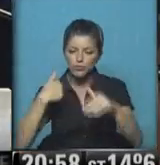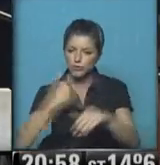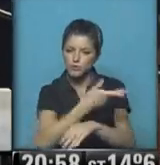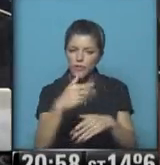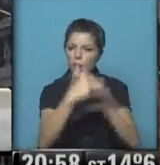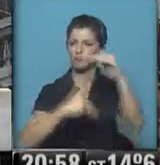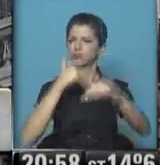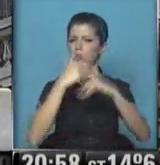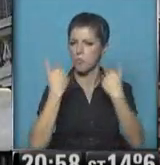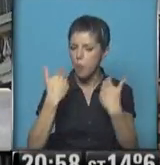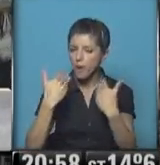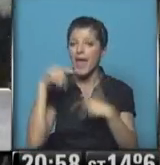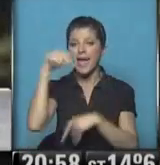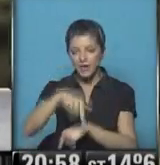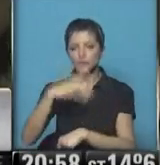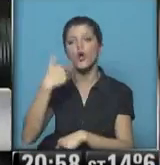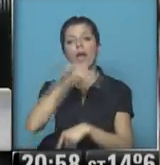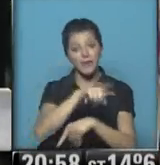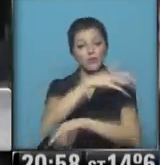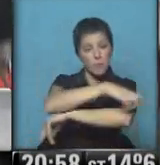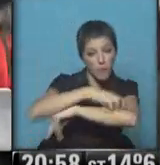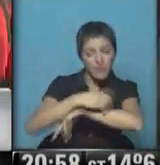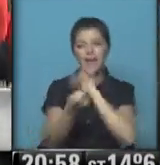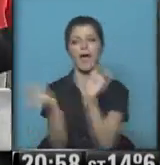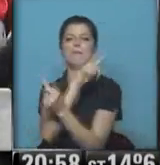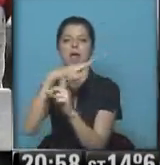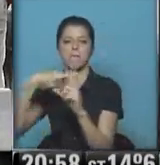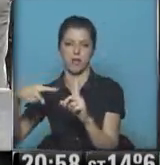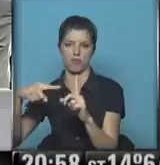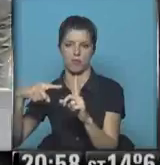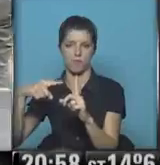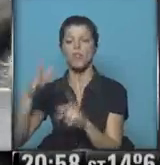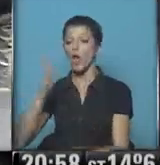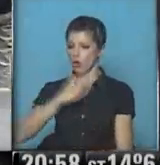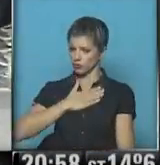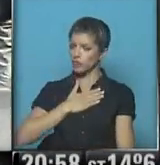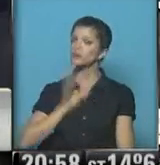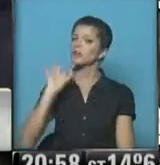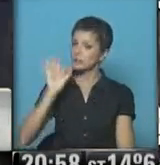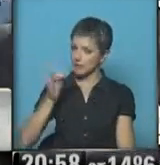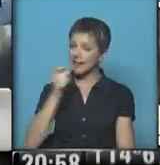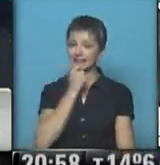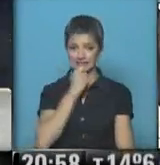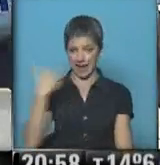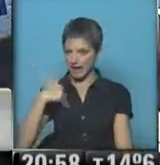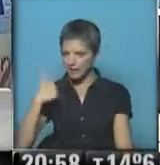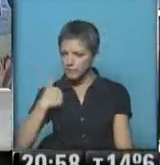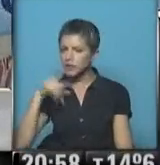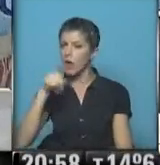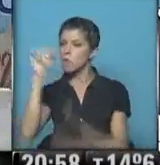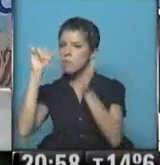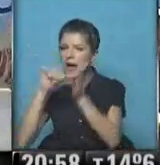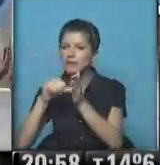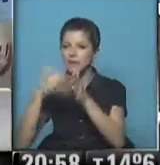parte de la clase media y nosotros sabemos que cuando un país tiene una